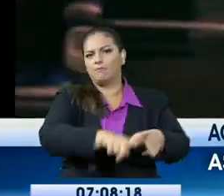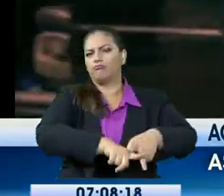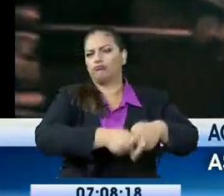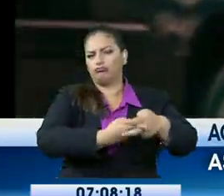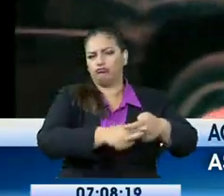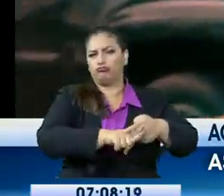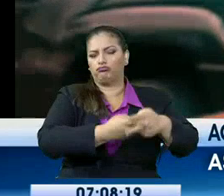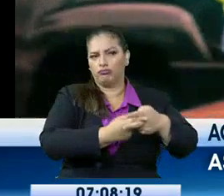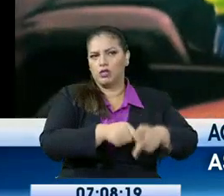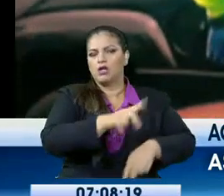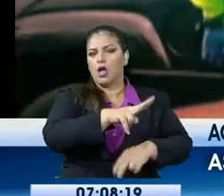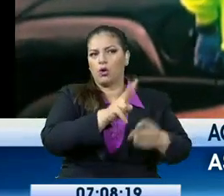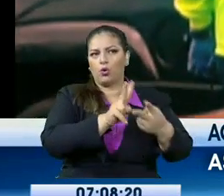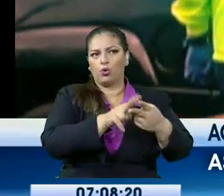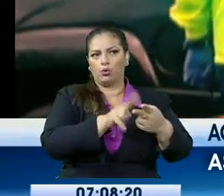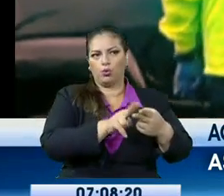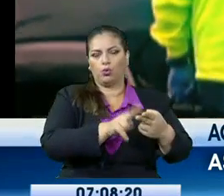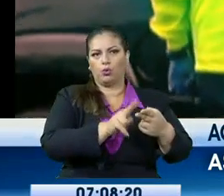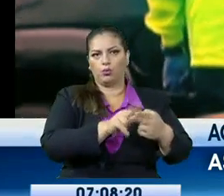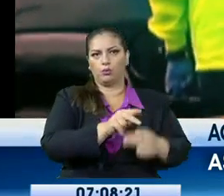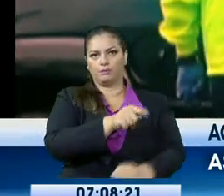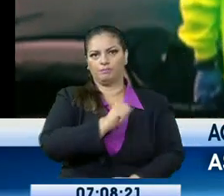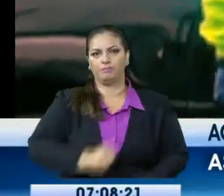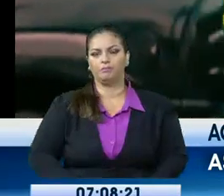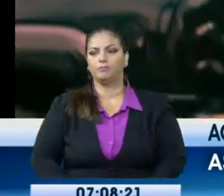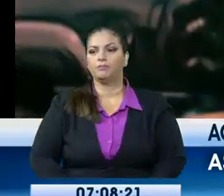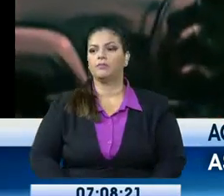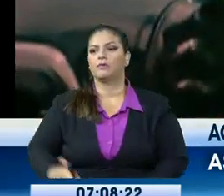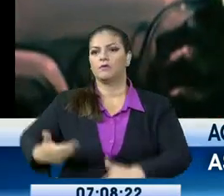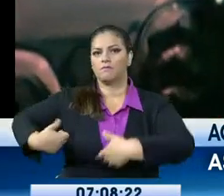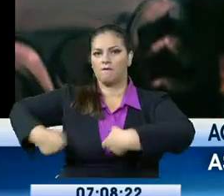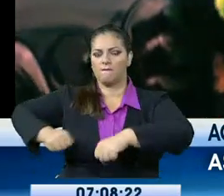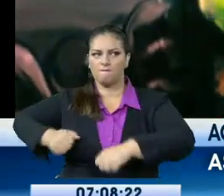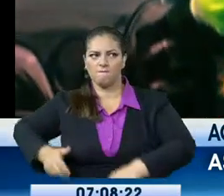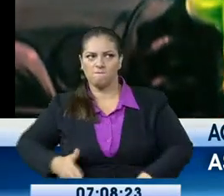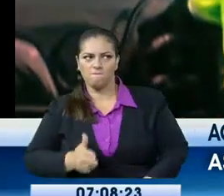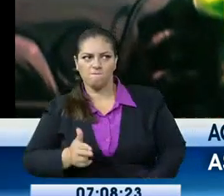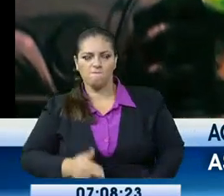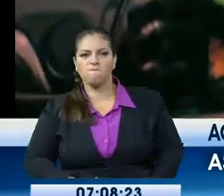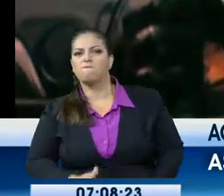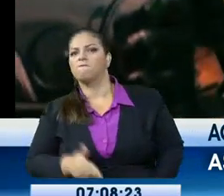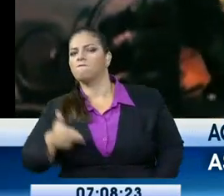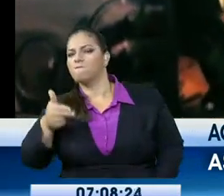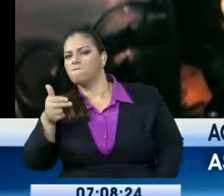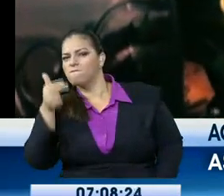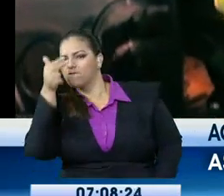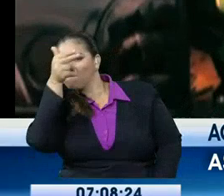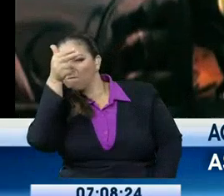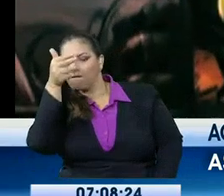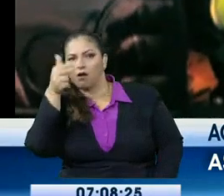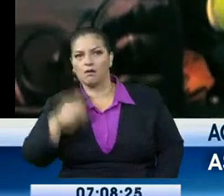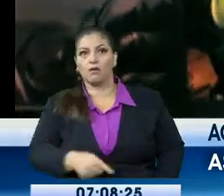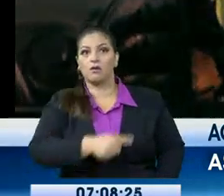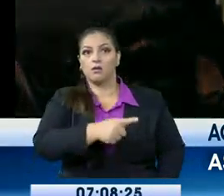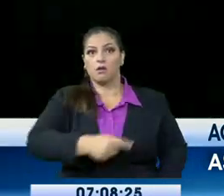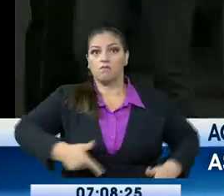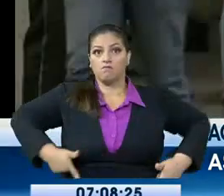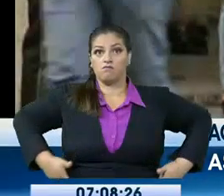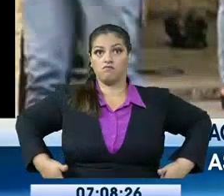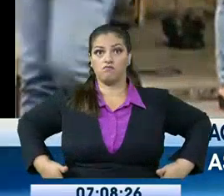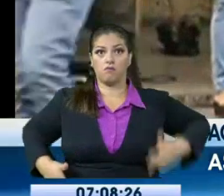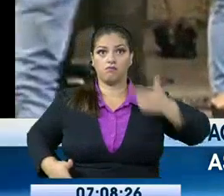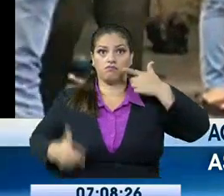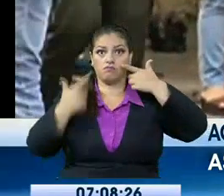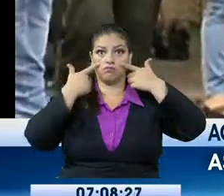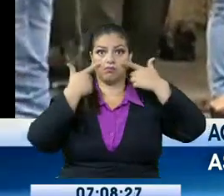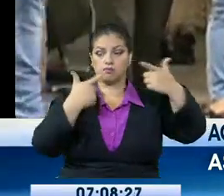asaltarlo. Asaltar él, tuvo que reaccionar y, en defensa propia de él, dispararle a los ladrones porque todos andaban armados. De esto la